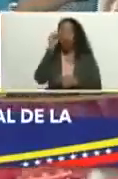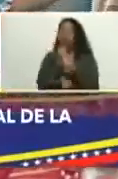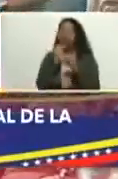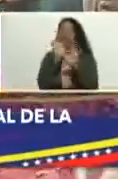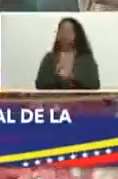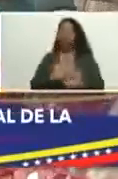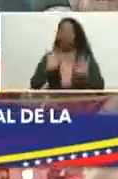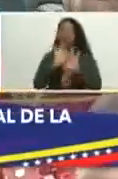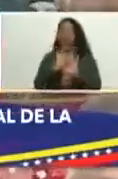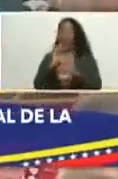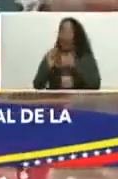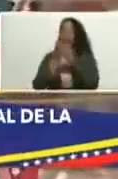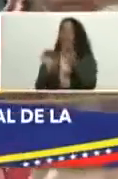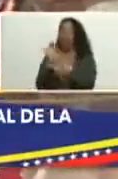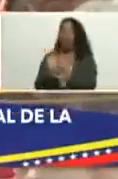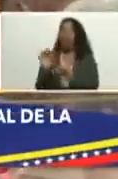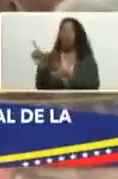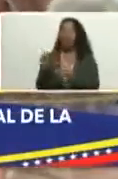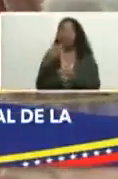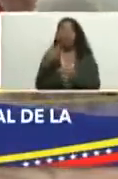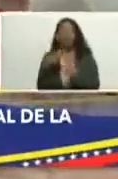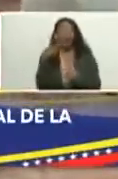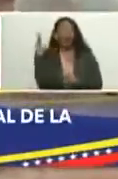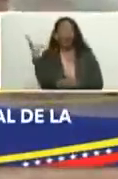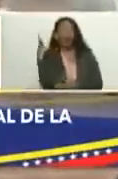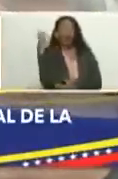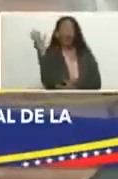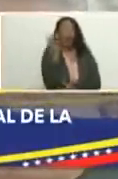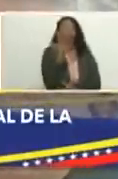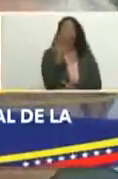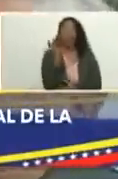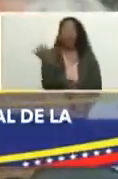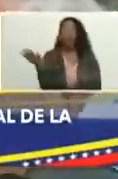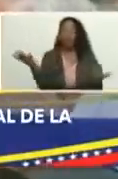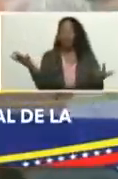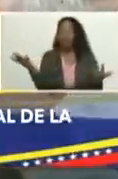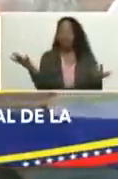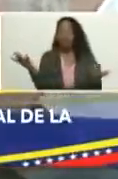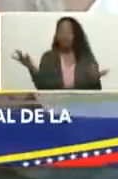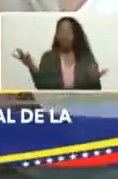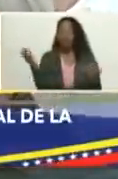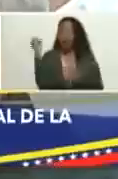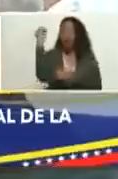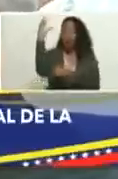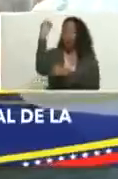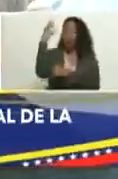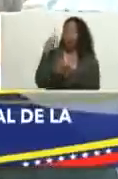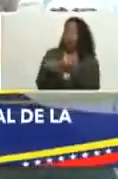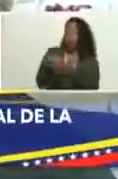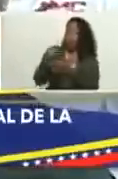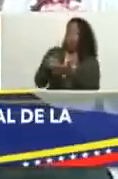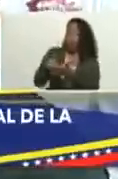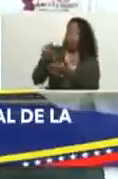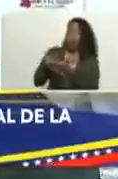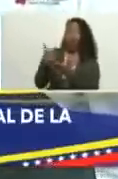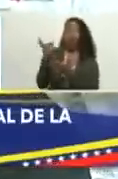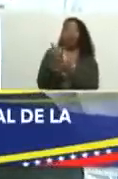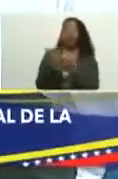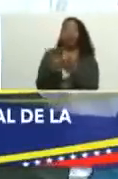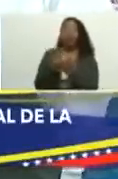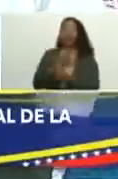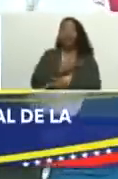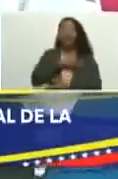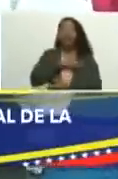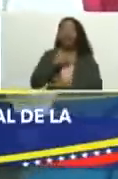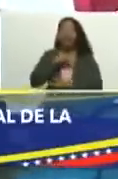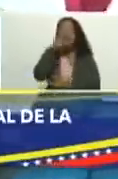No trabaja, es burócrata, es elitista. Hace asamblea para ponernos a firmar unos documentos falsos y nosotros